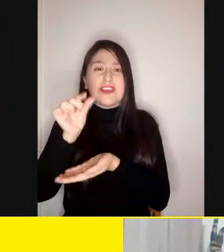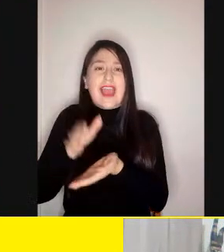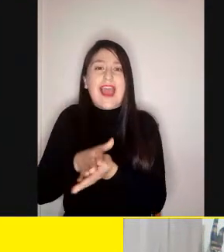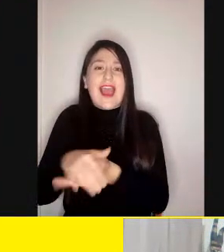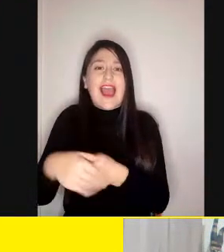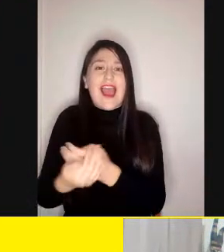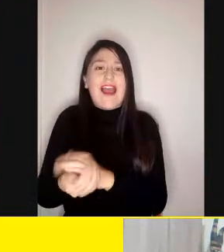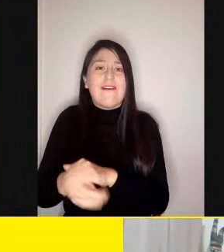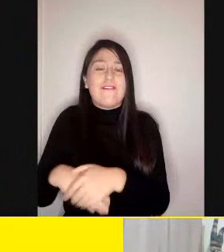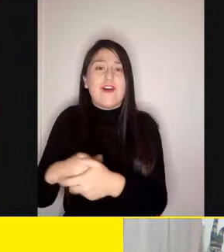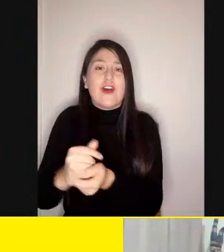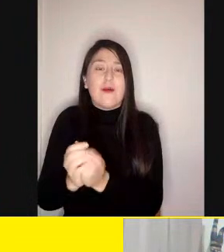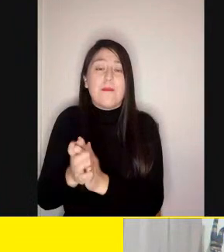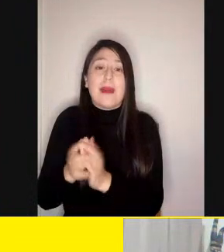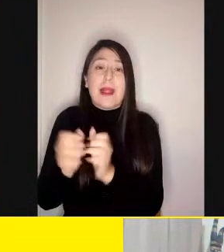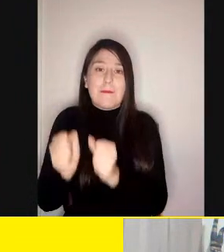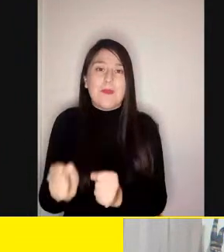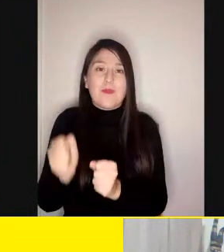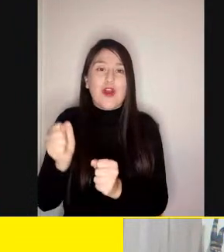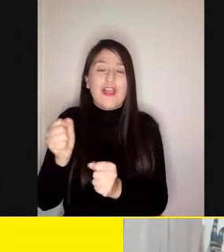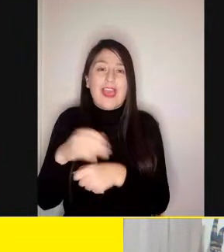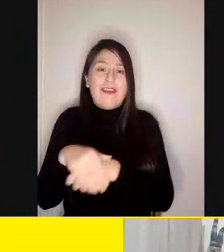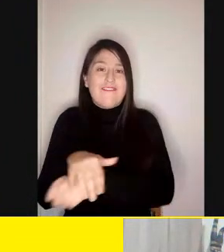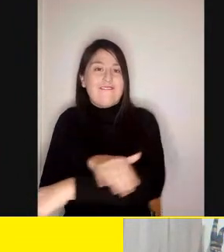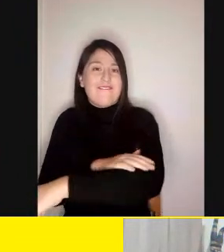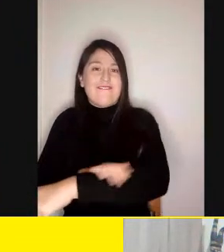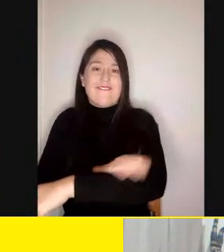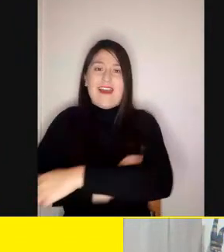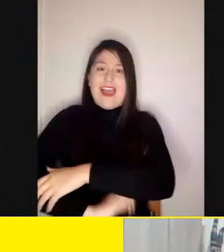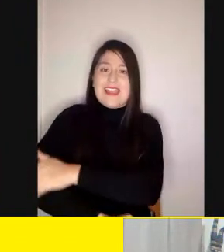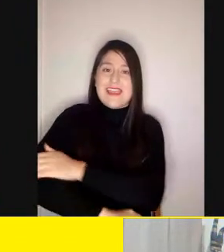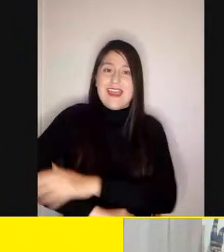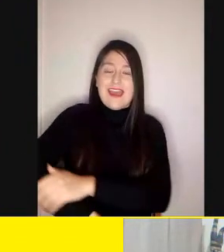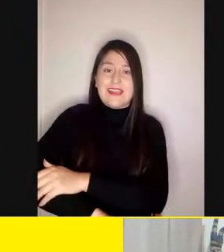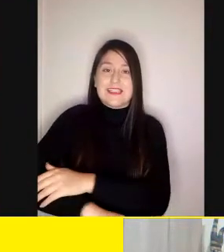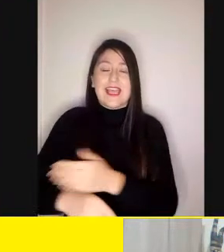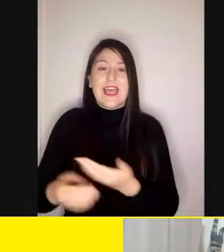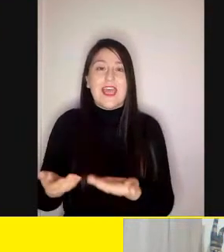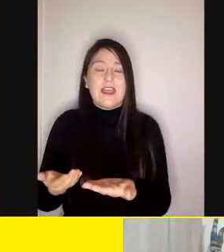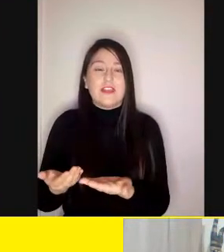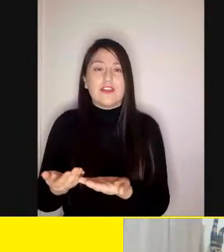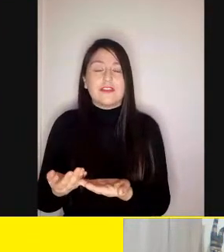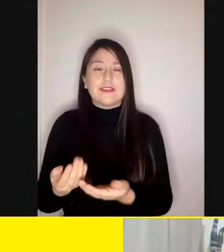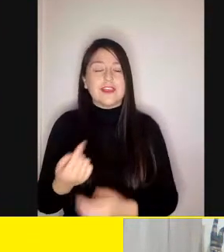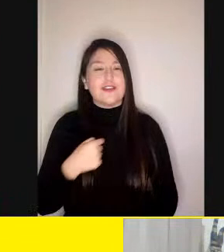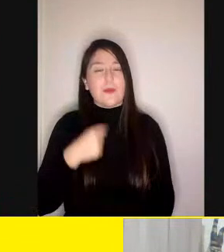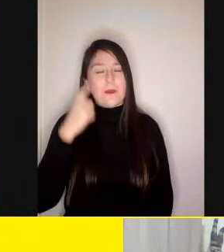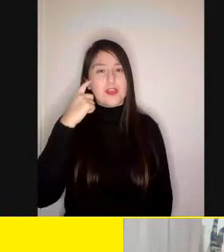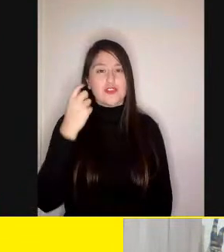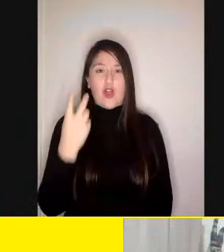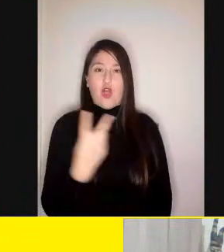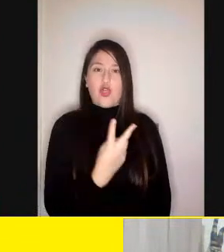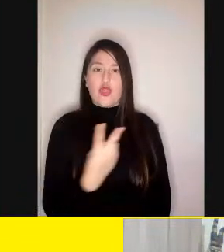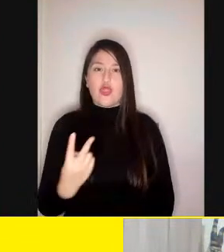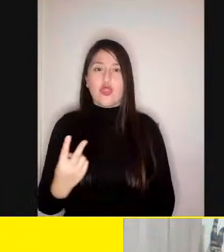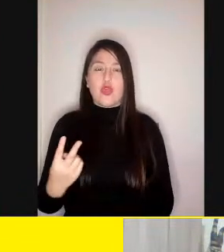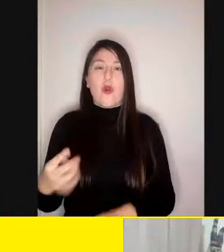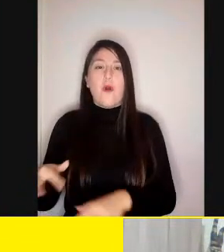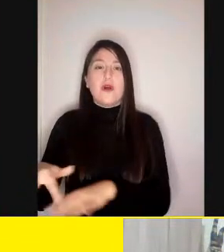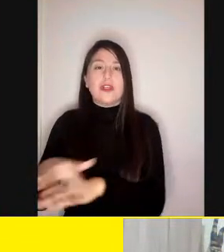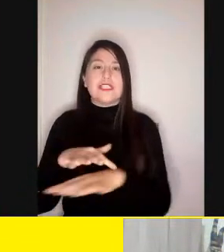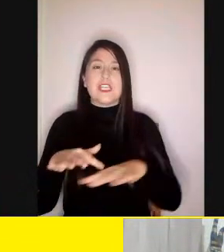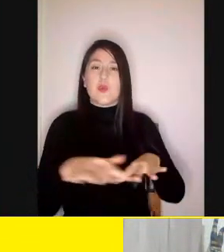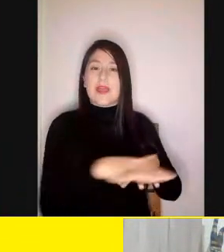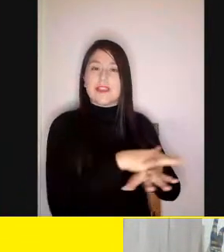para poder bañarse o lavarse, ¿no? Pienso en esos dos momentos para pensar en la solidaridad, ¿no? Y en